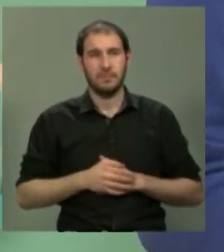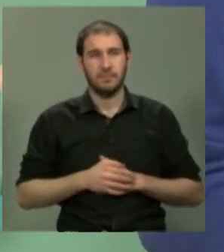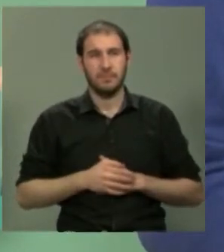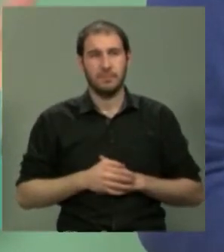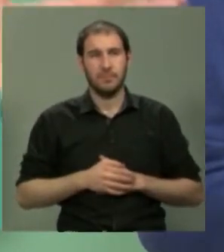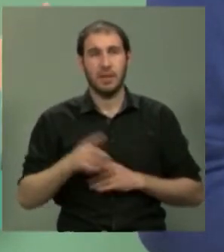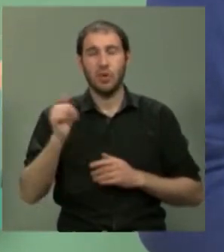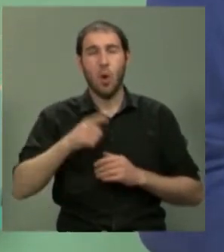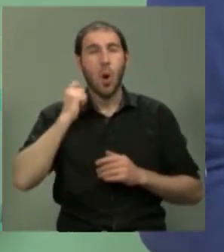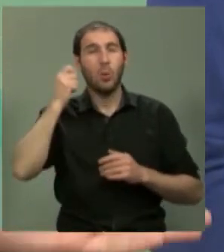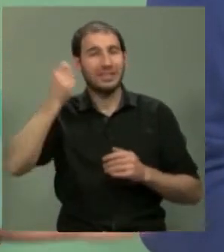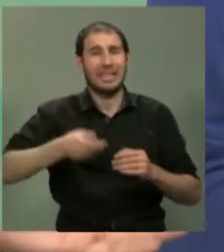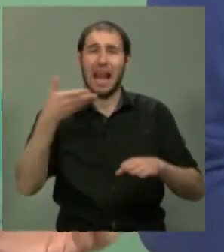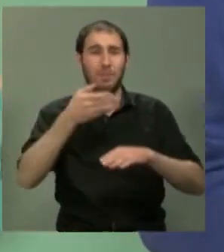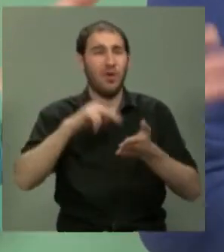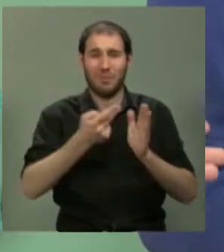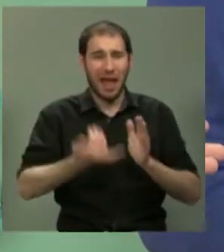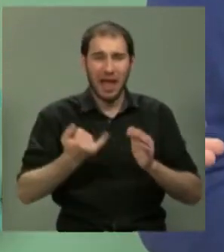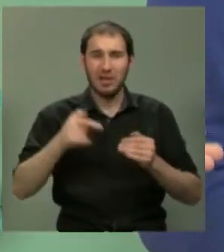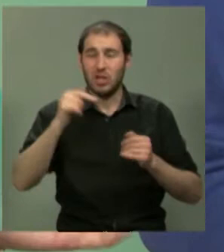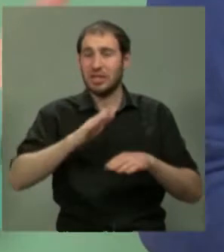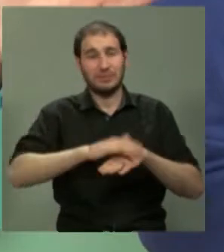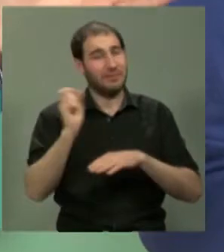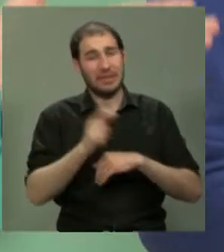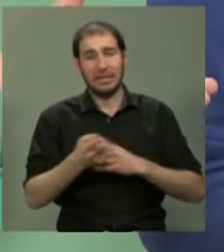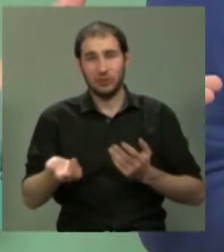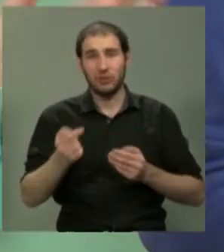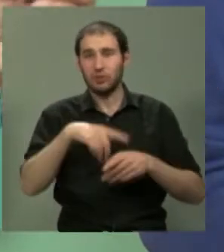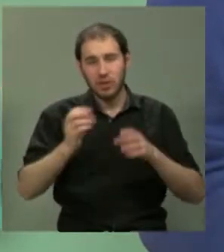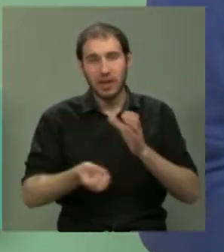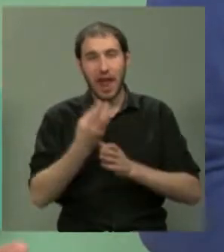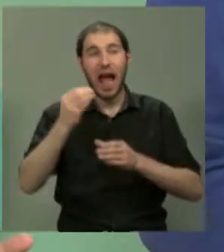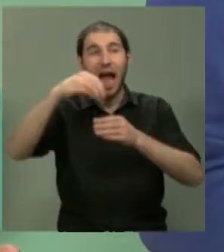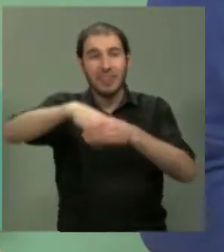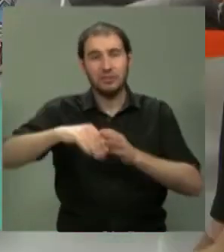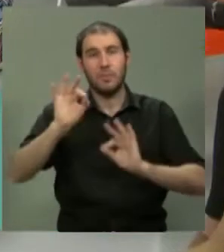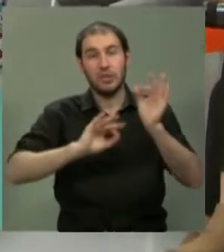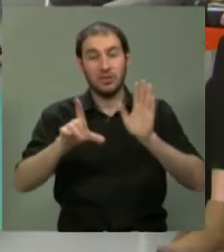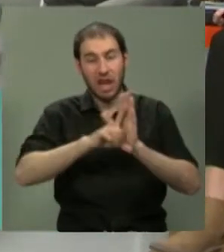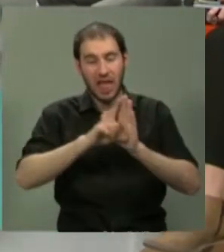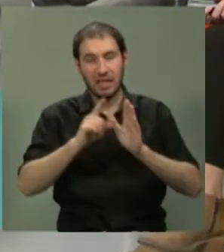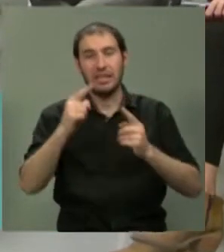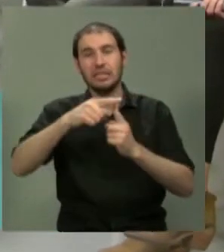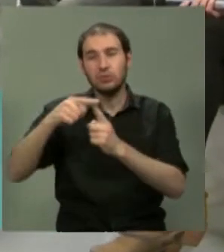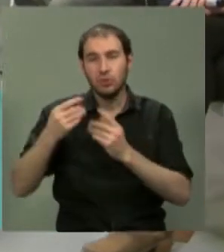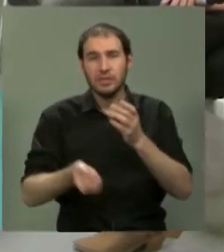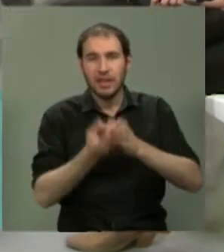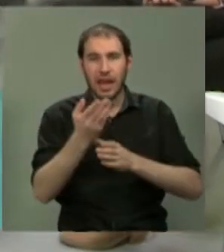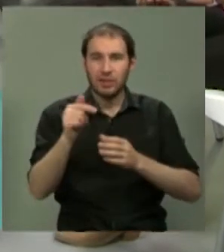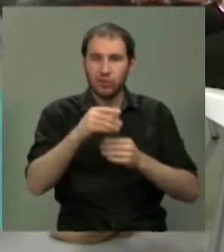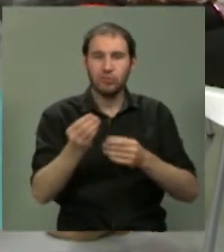de judicialización. Entonces digo, nos tenemos que hacer cargo de eso, tenemos que generar dentro de ese proyecto de ley instituciones que